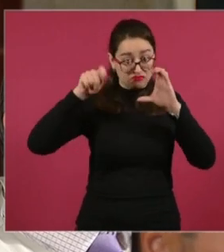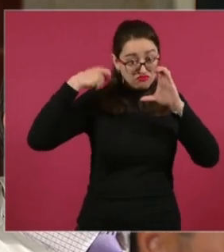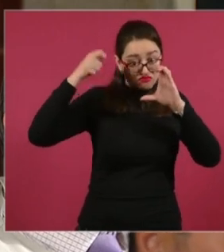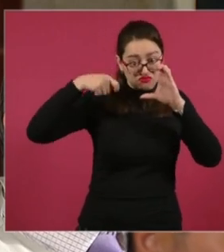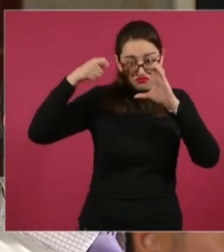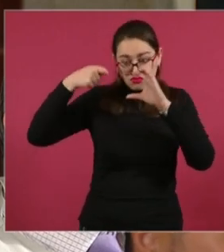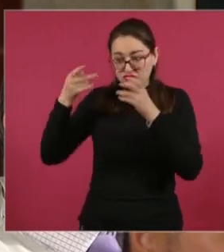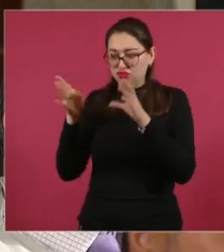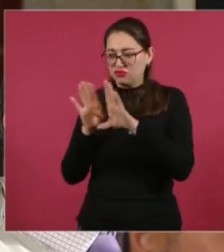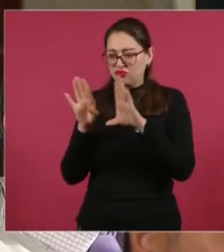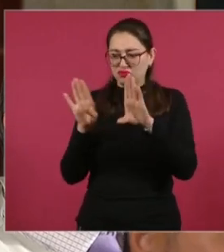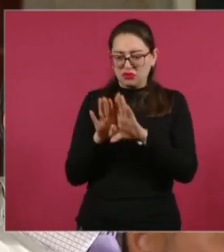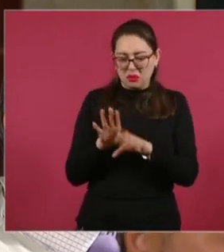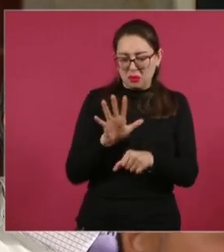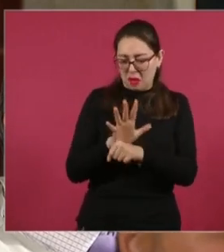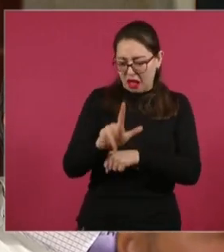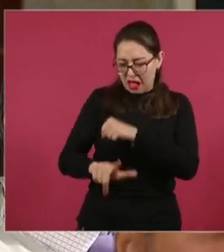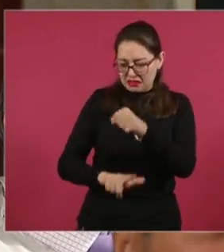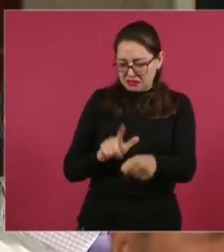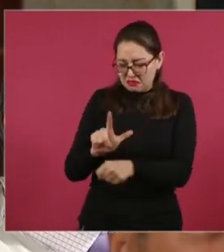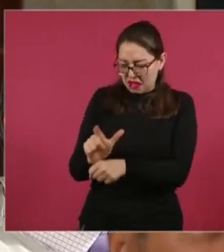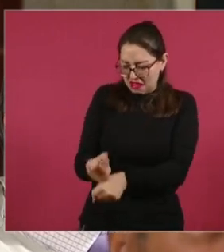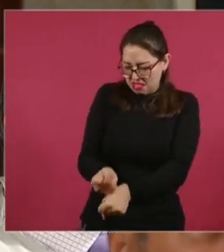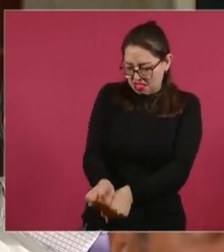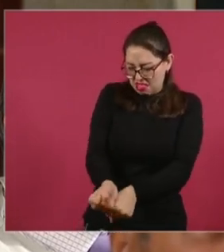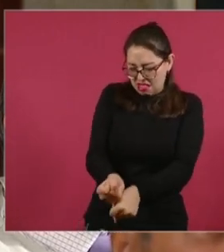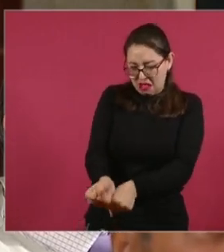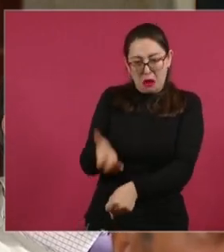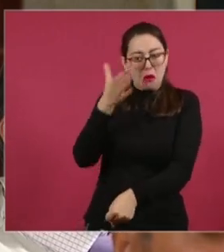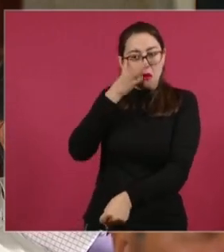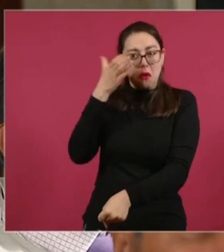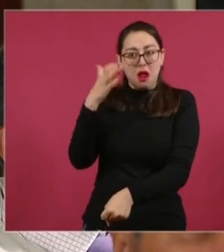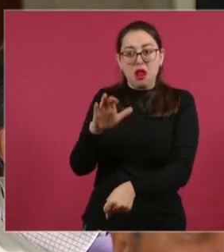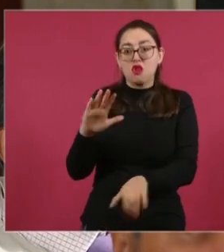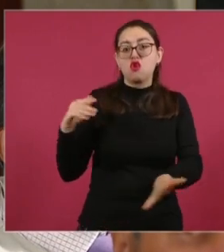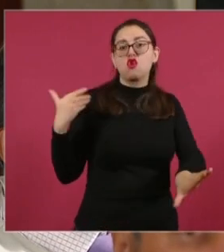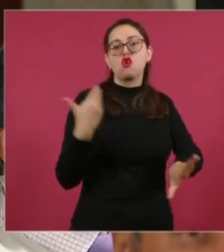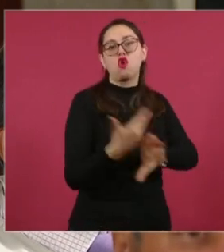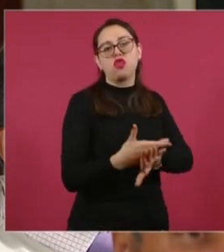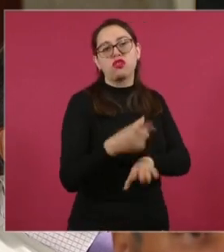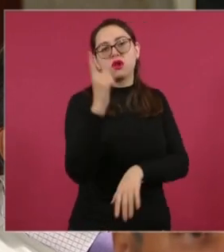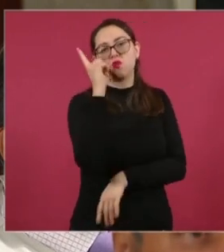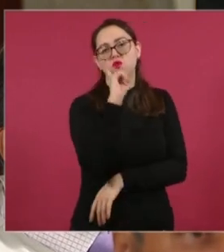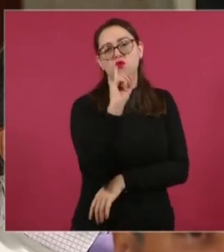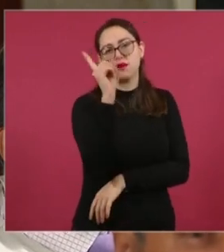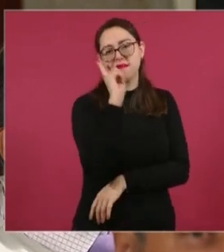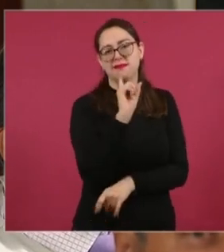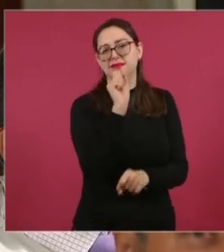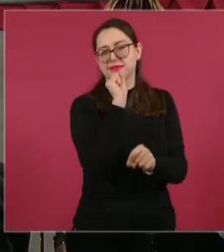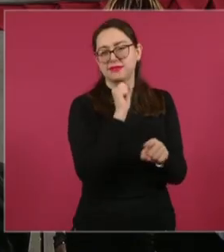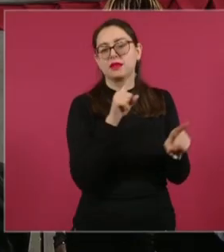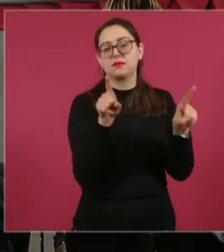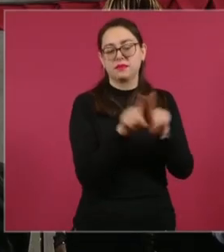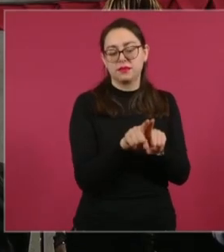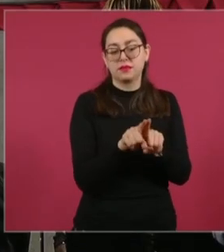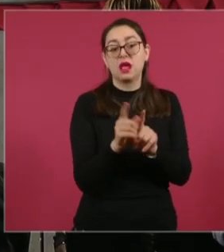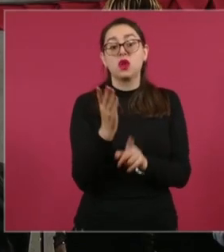relaciona la crueldad animal y la criminalidad, sobre todo en materia de violencia de género. El 9 de julio de